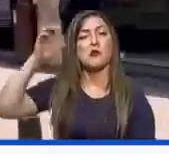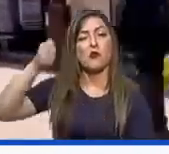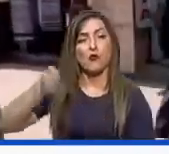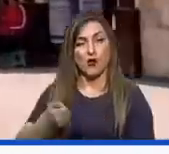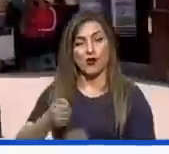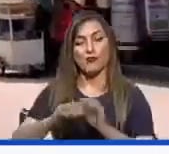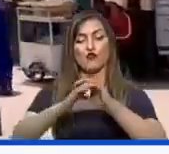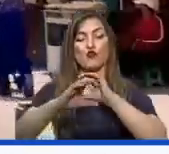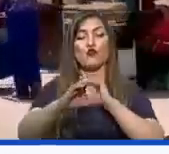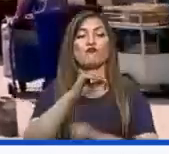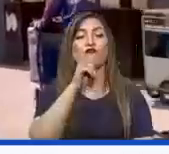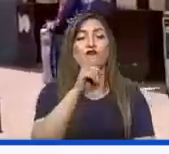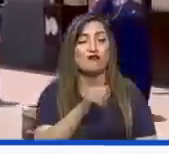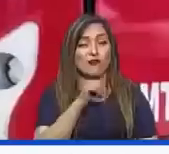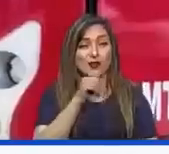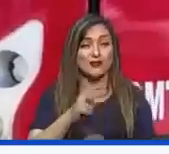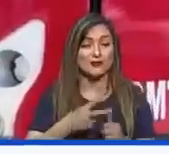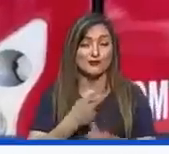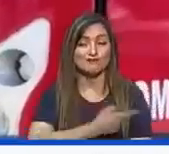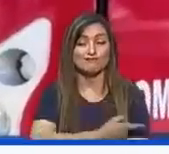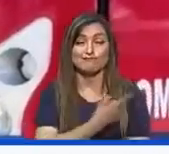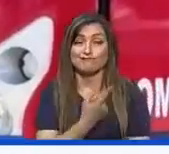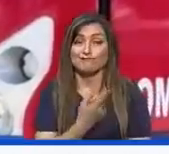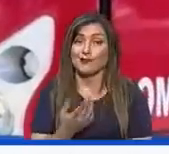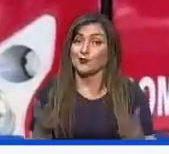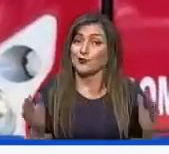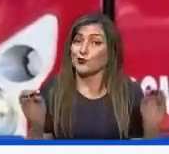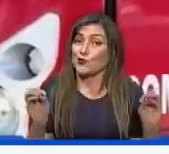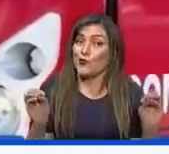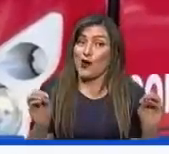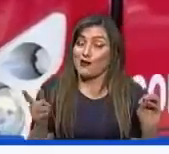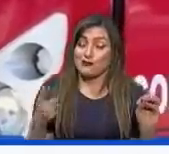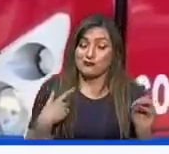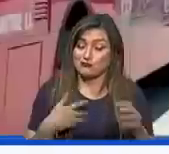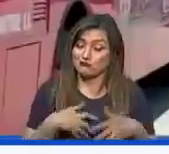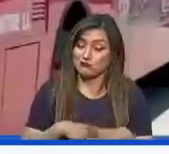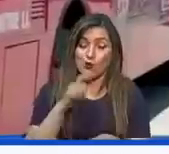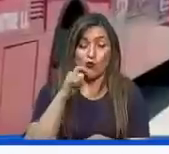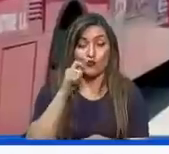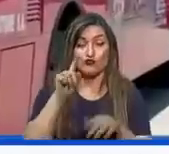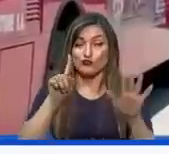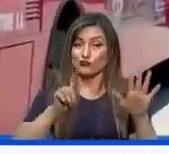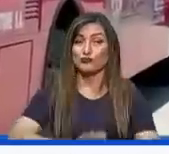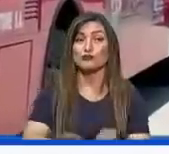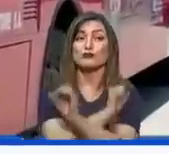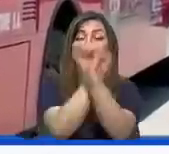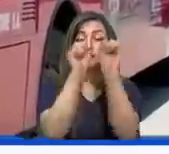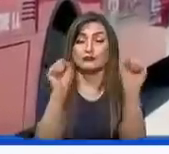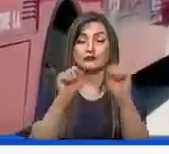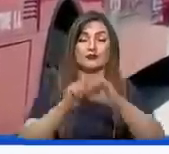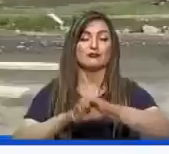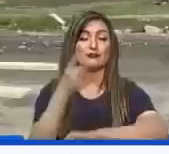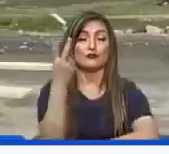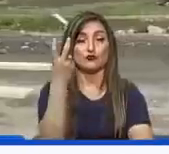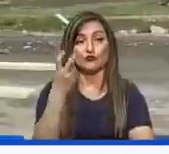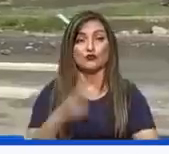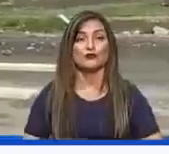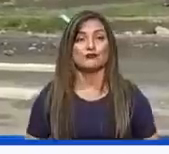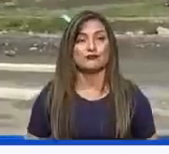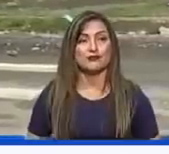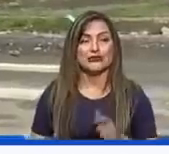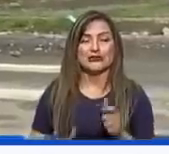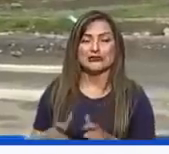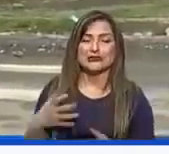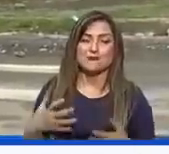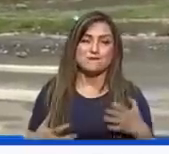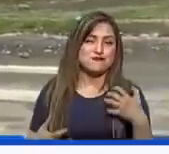que por segundo día consecutivo llegaron a una paralización desde las 6 de la mañana hasta el mediodía la molestia de los ciudadanos